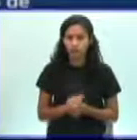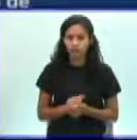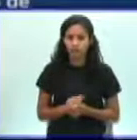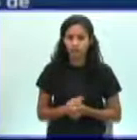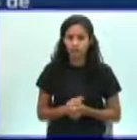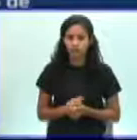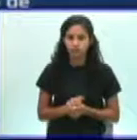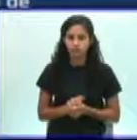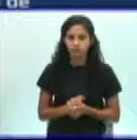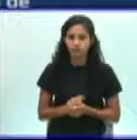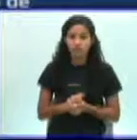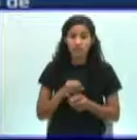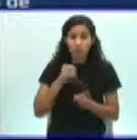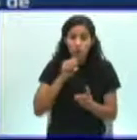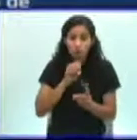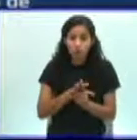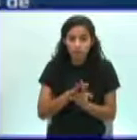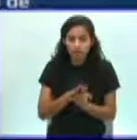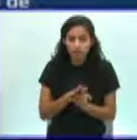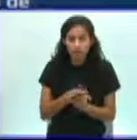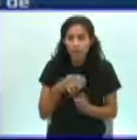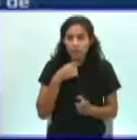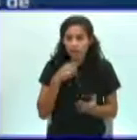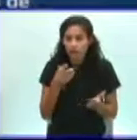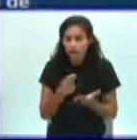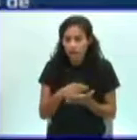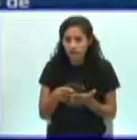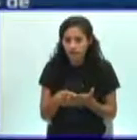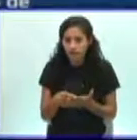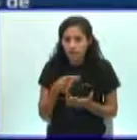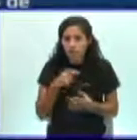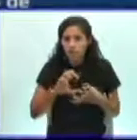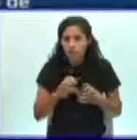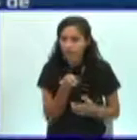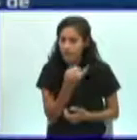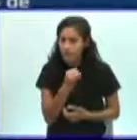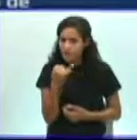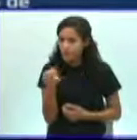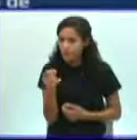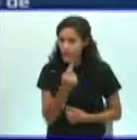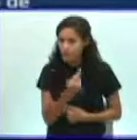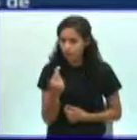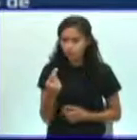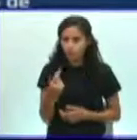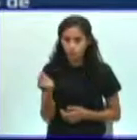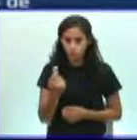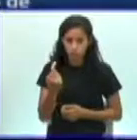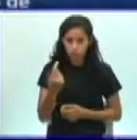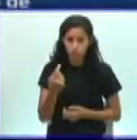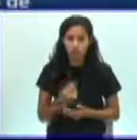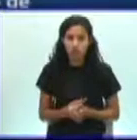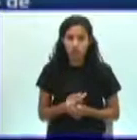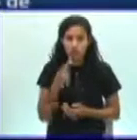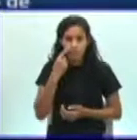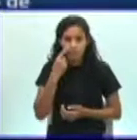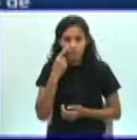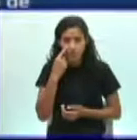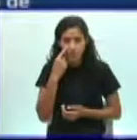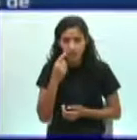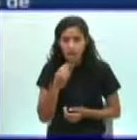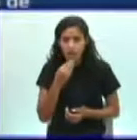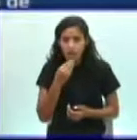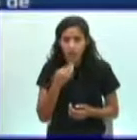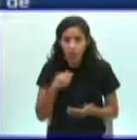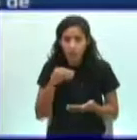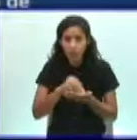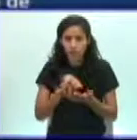instrumento. Comenzar a trabajar de manera independiente. Fíjense cómo es